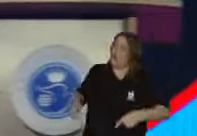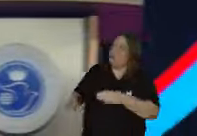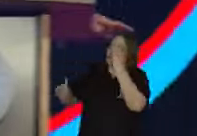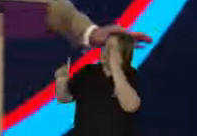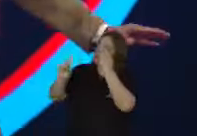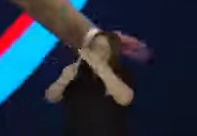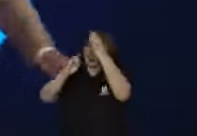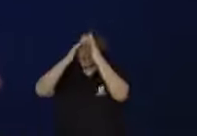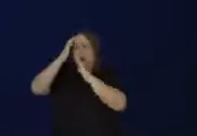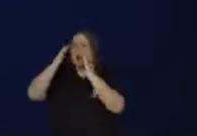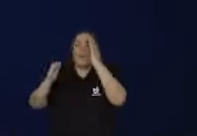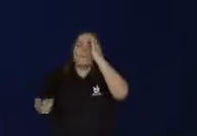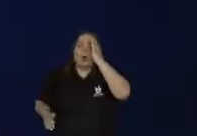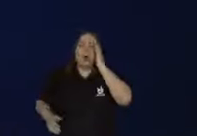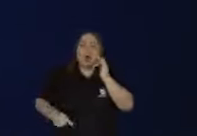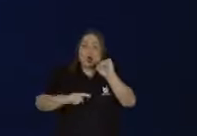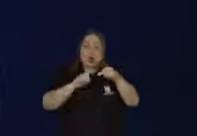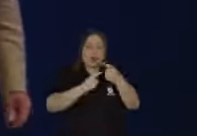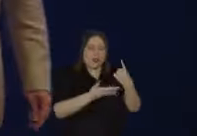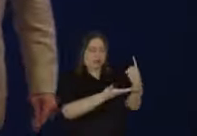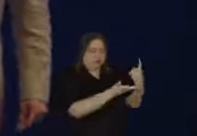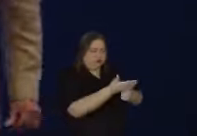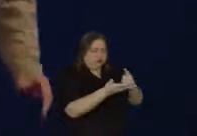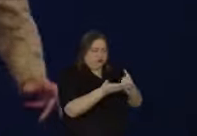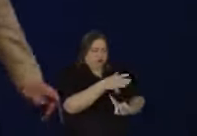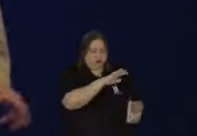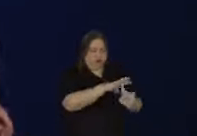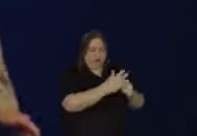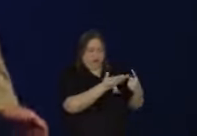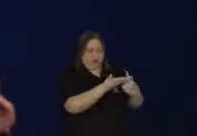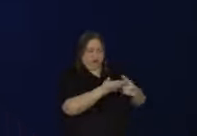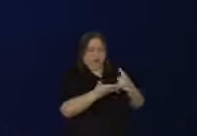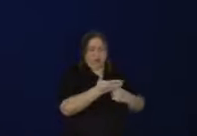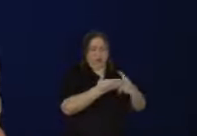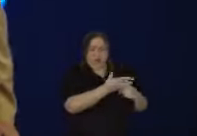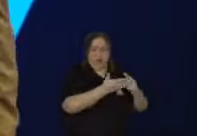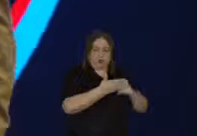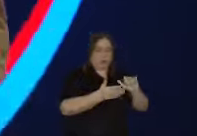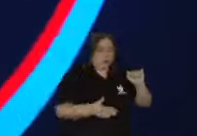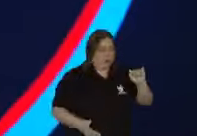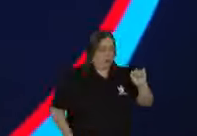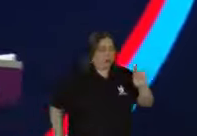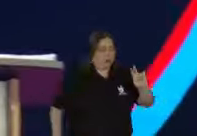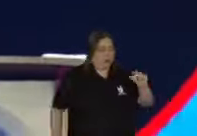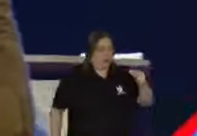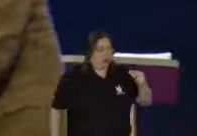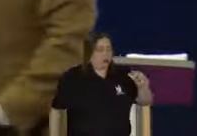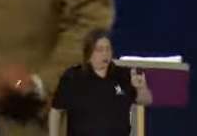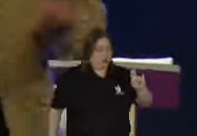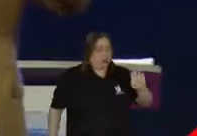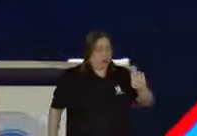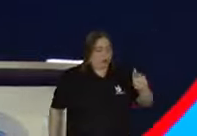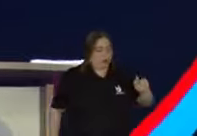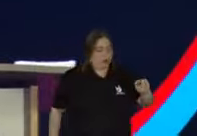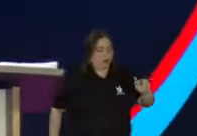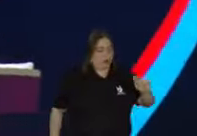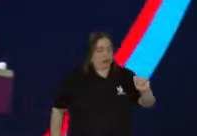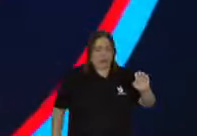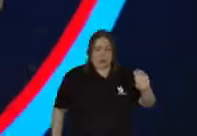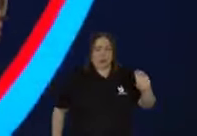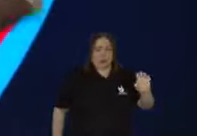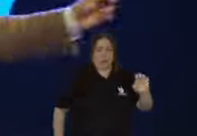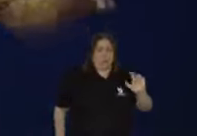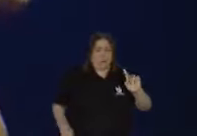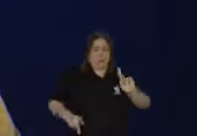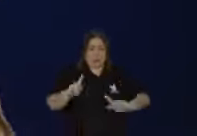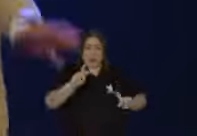La argumentación. Y después, cuando son avergonzados, se sienten